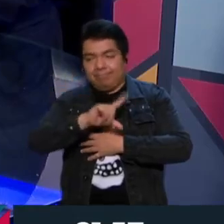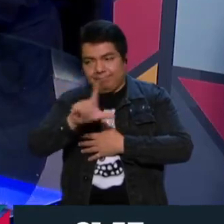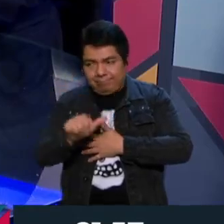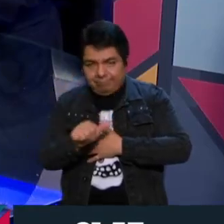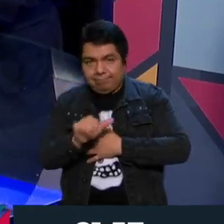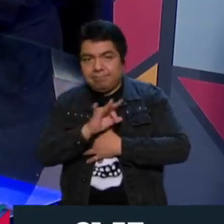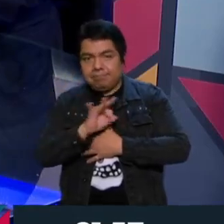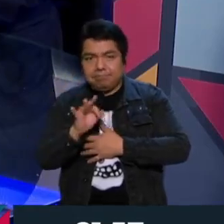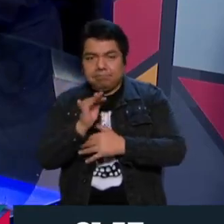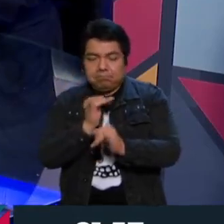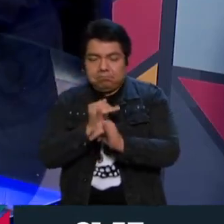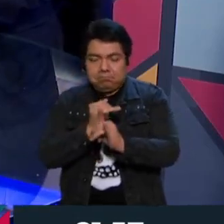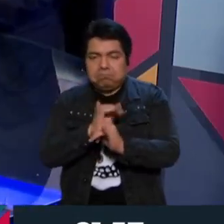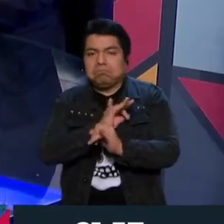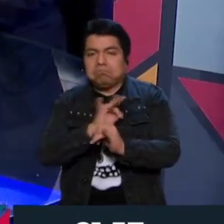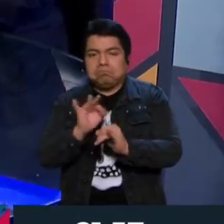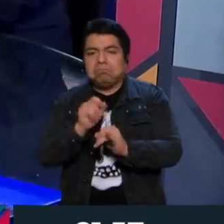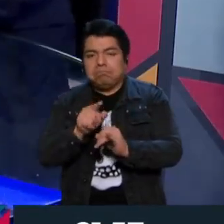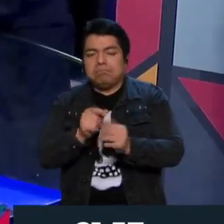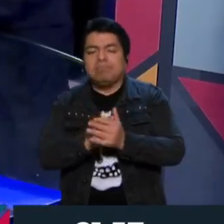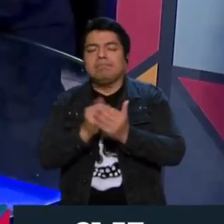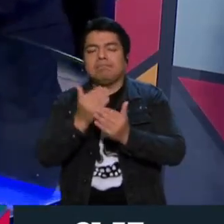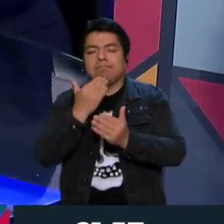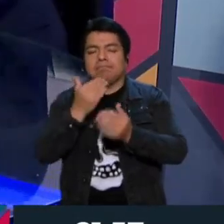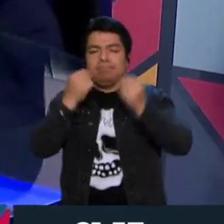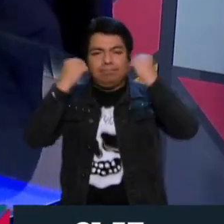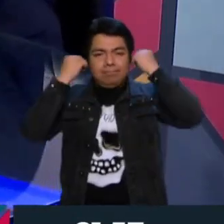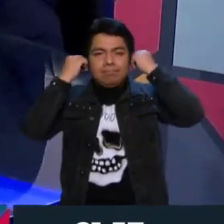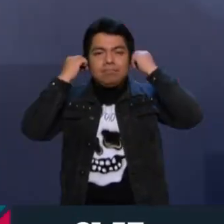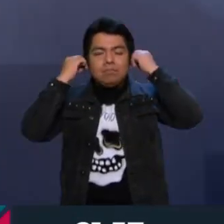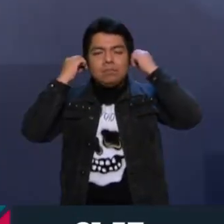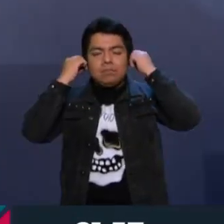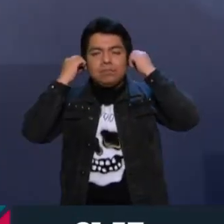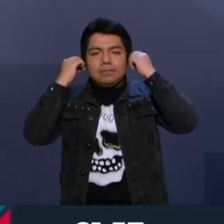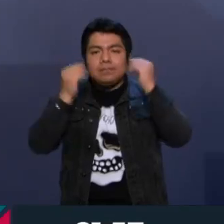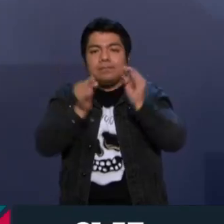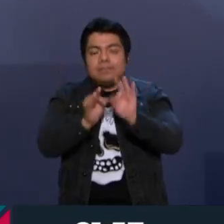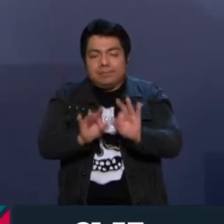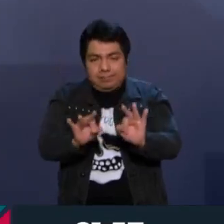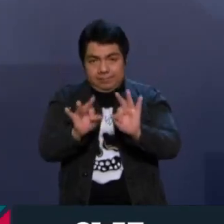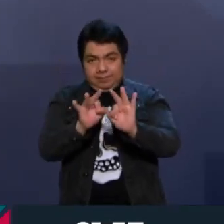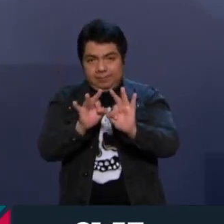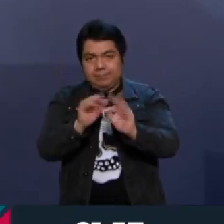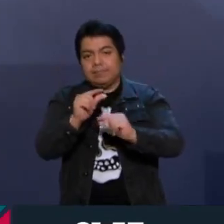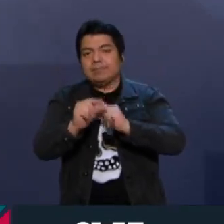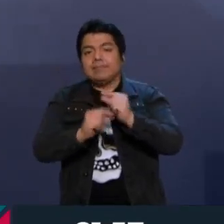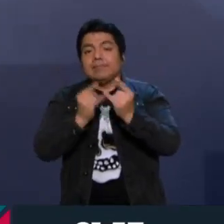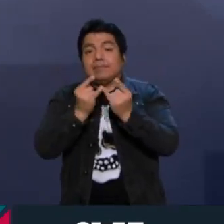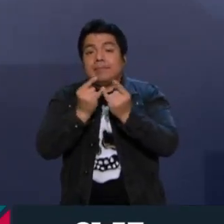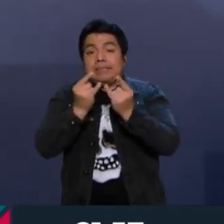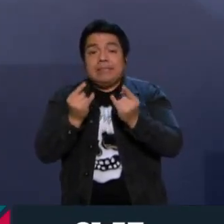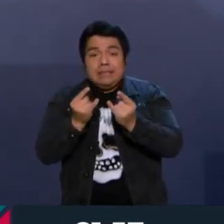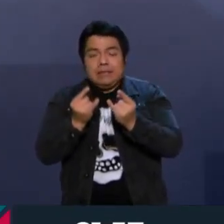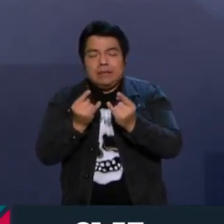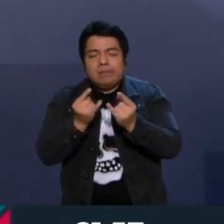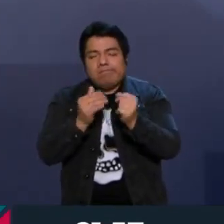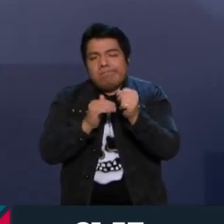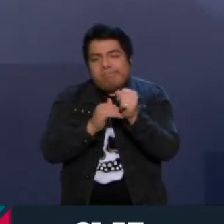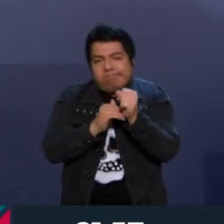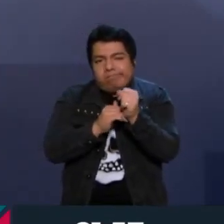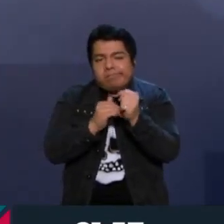puedes escuchar por todos lados, ¿no? Excelente. Y me parece muy importante también este abordaje de hablar un poco de la historia que no está tan contada, de la historia